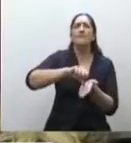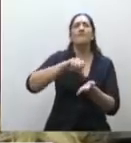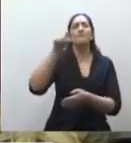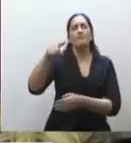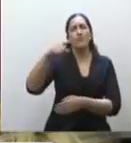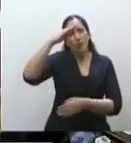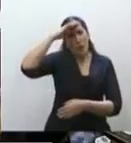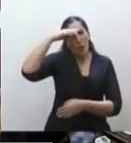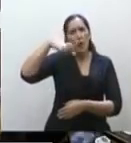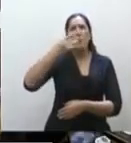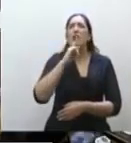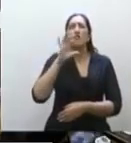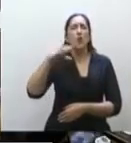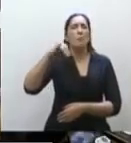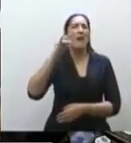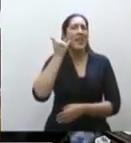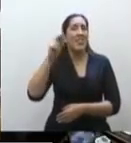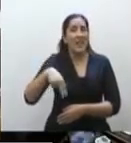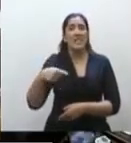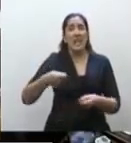Madryn, cuando el frente de su negocio